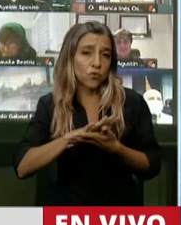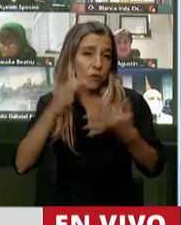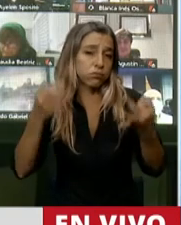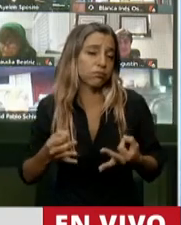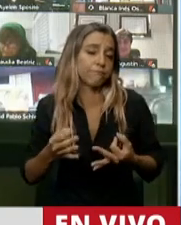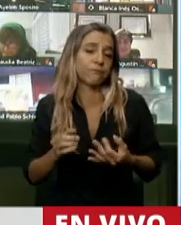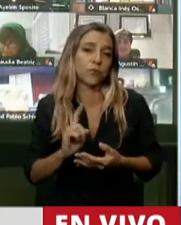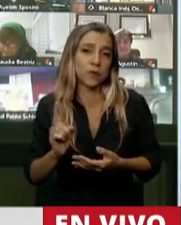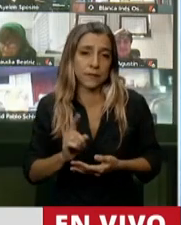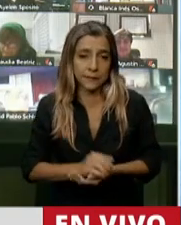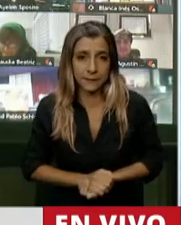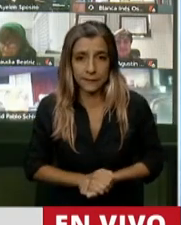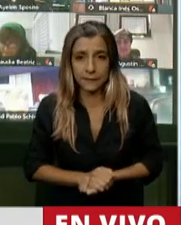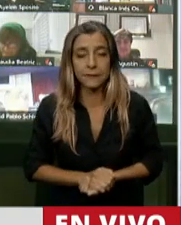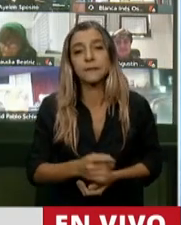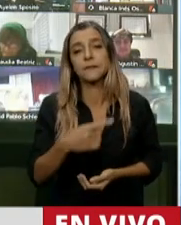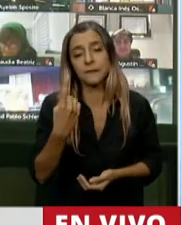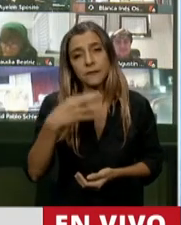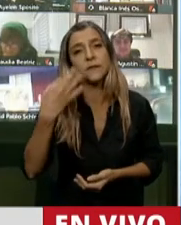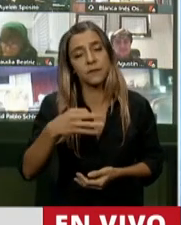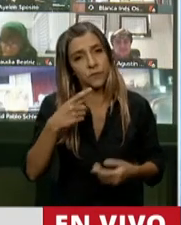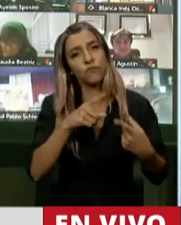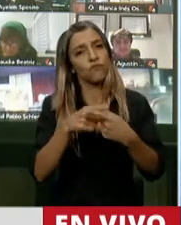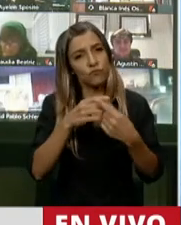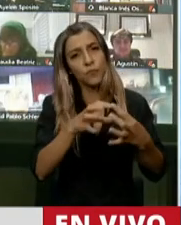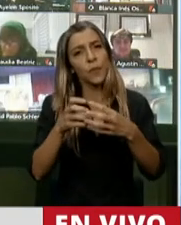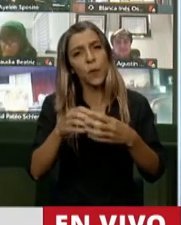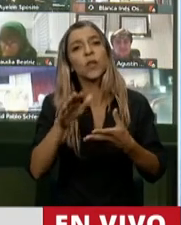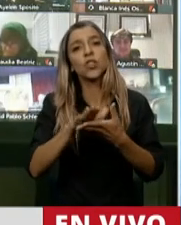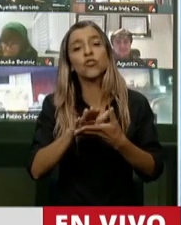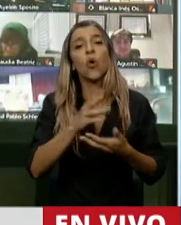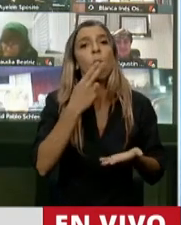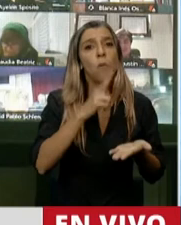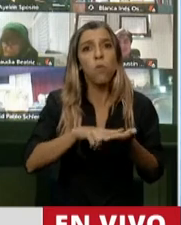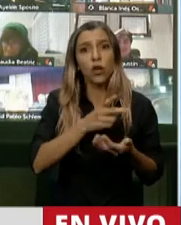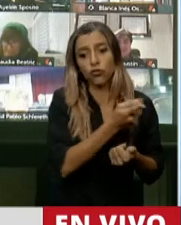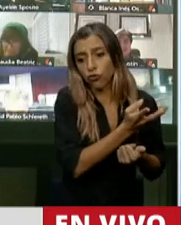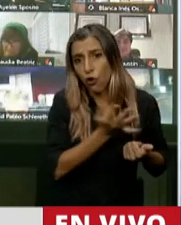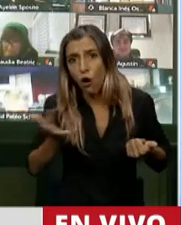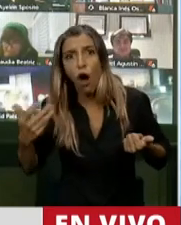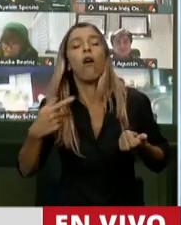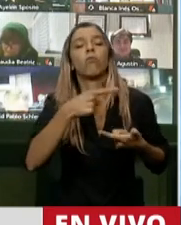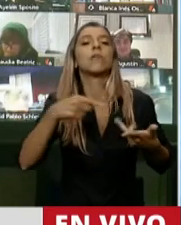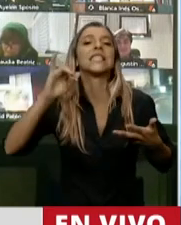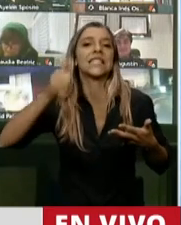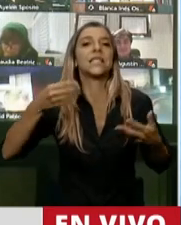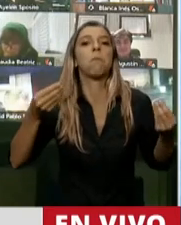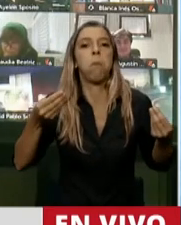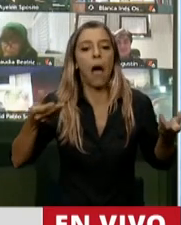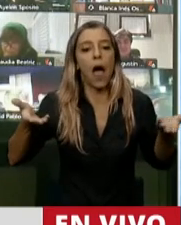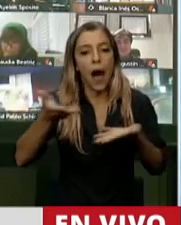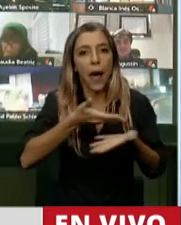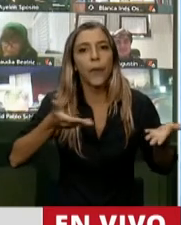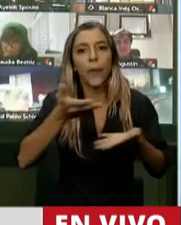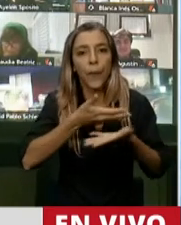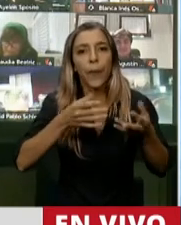en que deberíamos discutir todos los tributos, pero justamente para ir en sentido contrario al